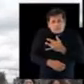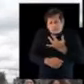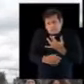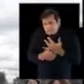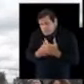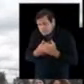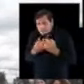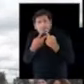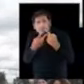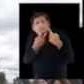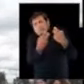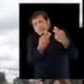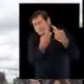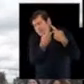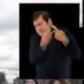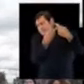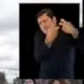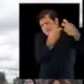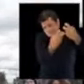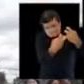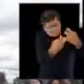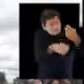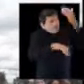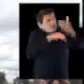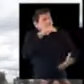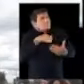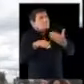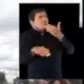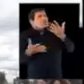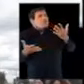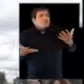tanto abuso Tendrá una solución